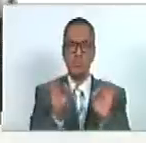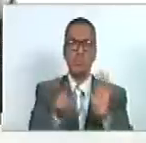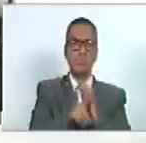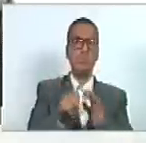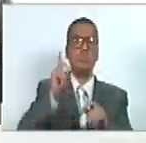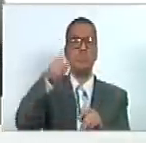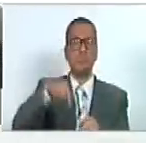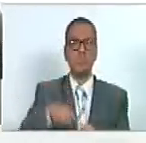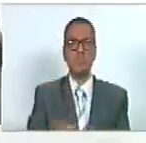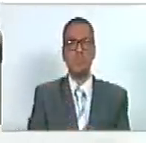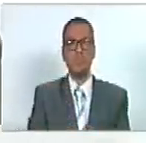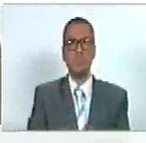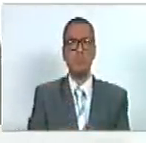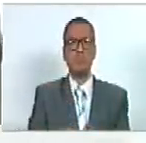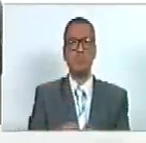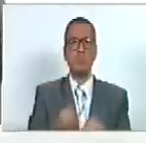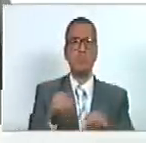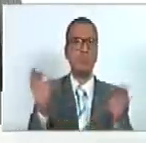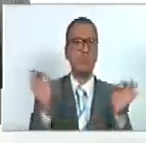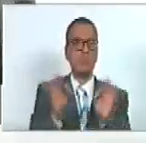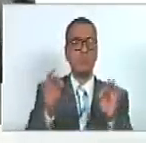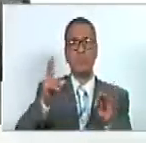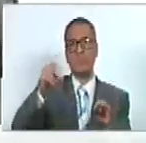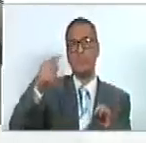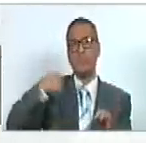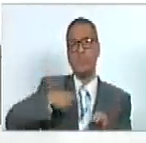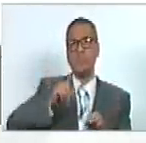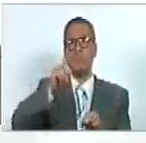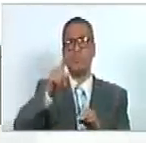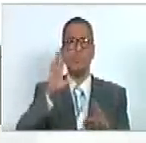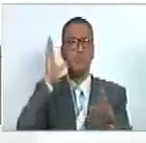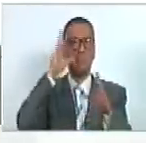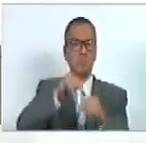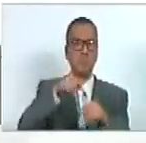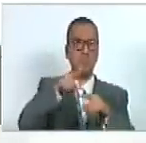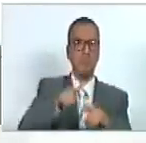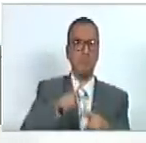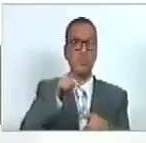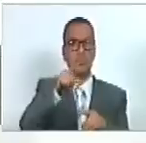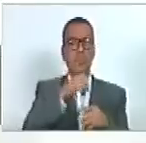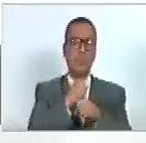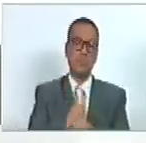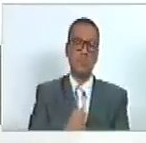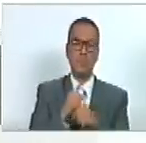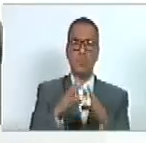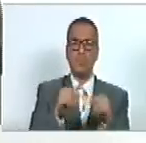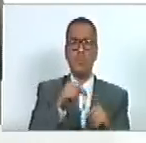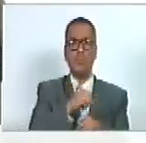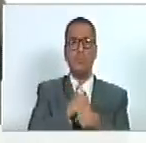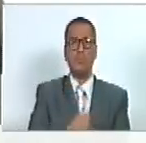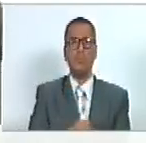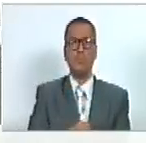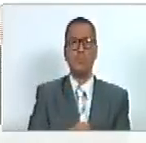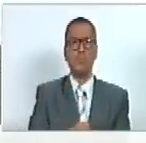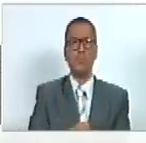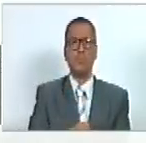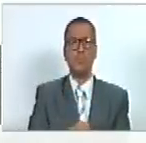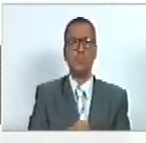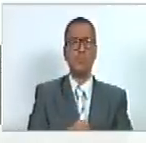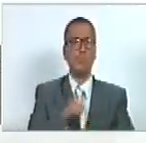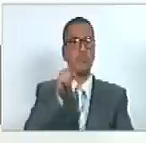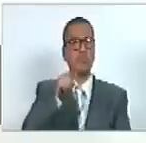que además no habían tenido ningún resultado como el que ellos esperaban. Por